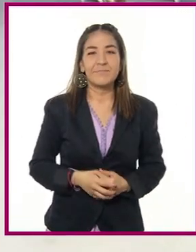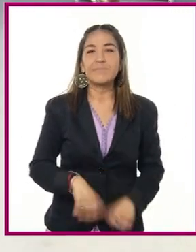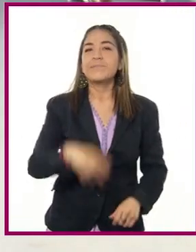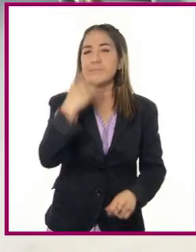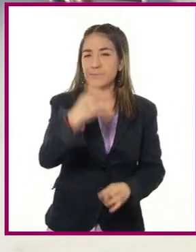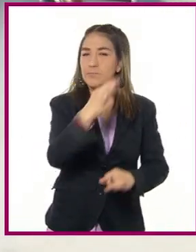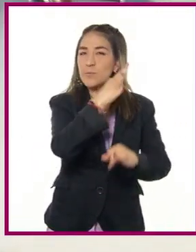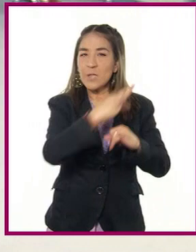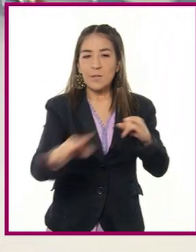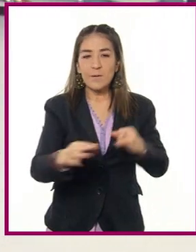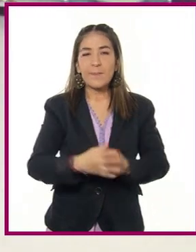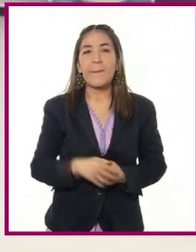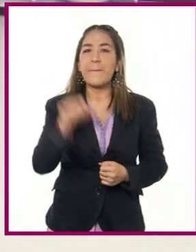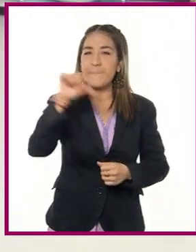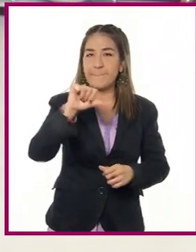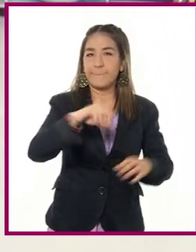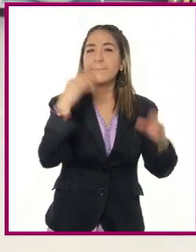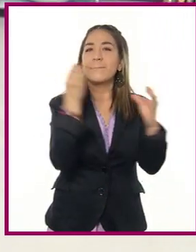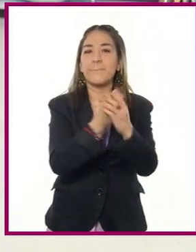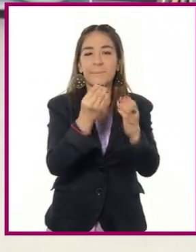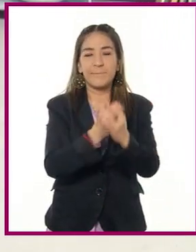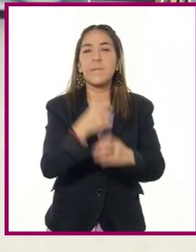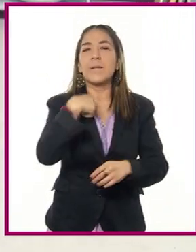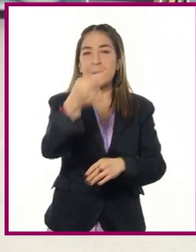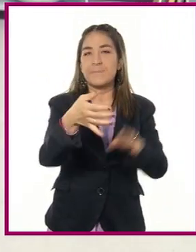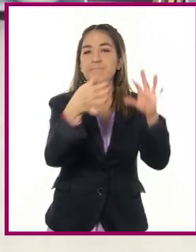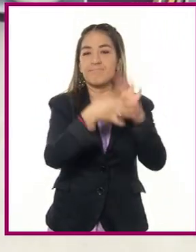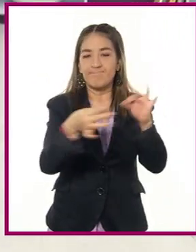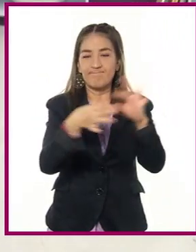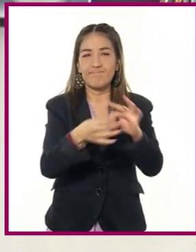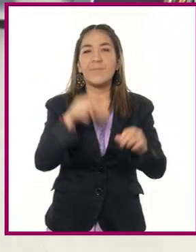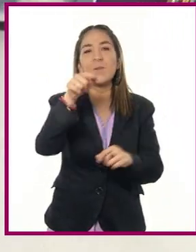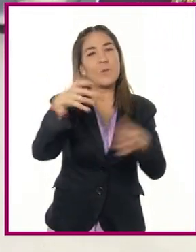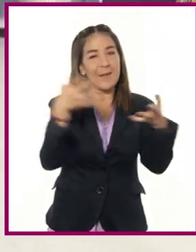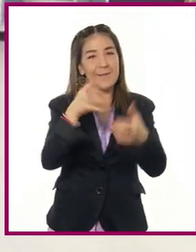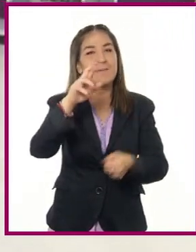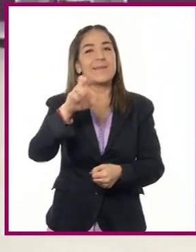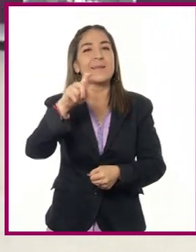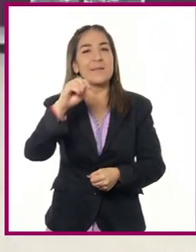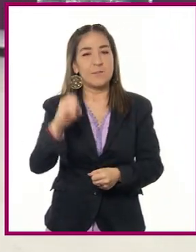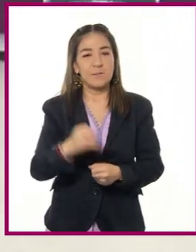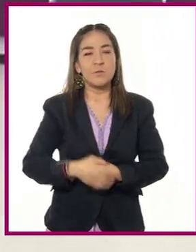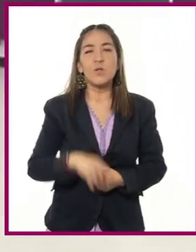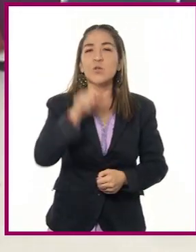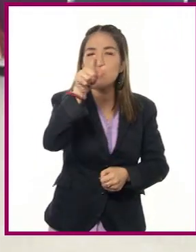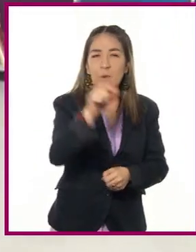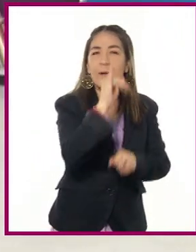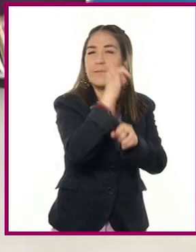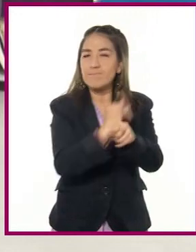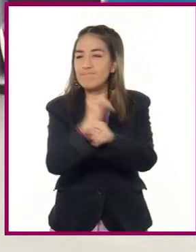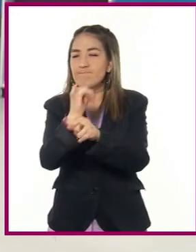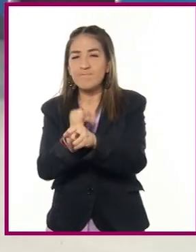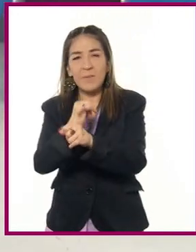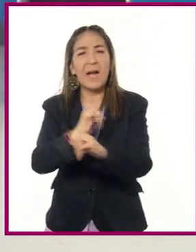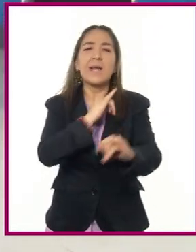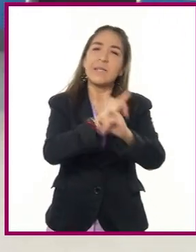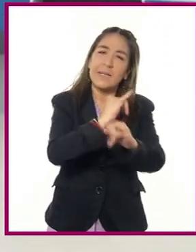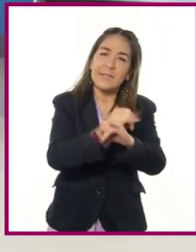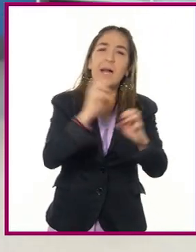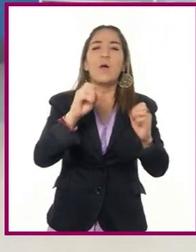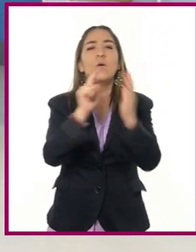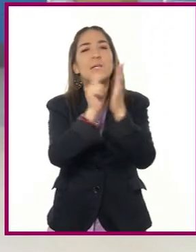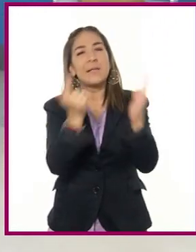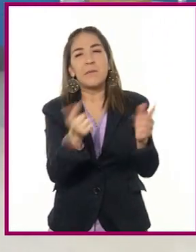Para finalizar con la sesión de hoy, les planteo el siguiente reto. Indaguen en diversas fuentes qué es